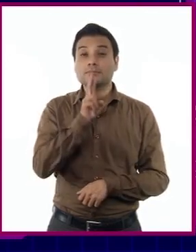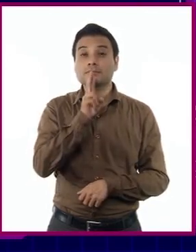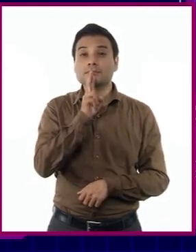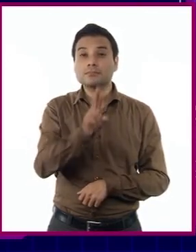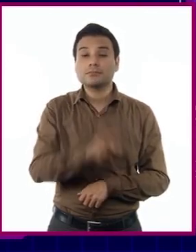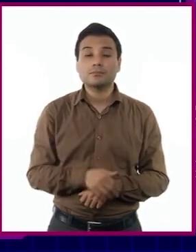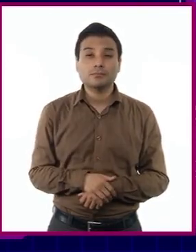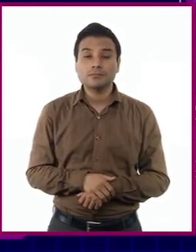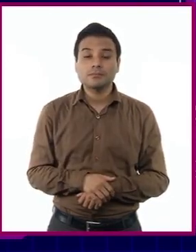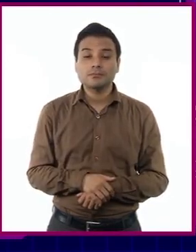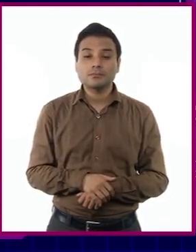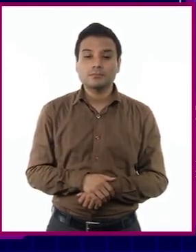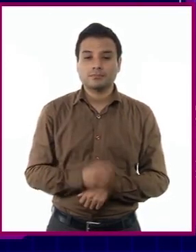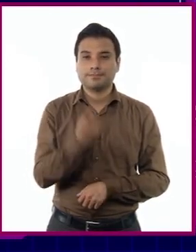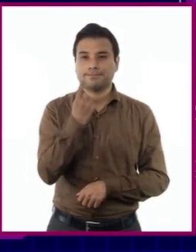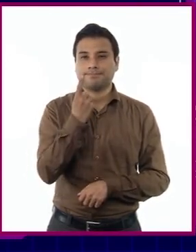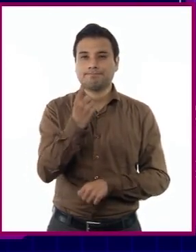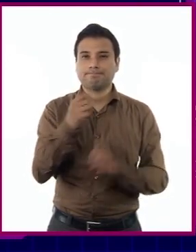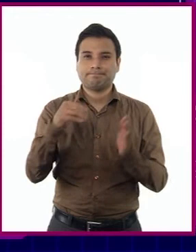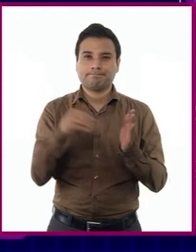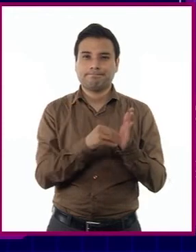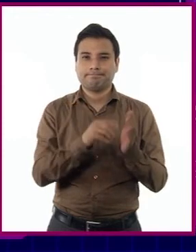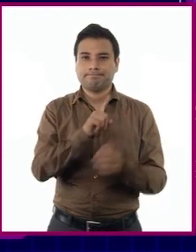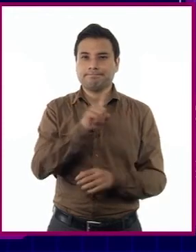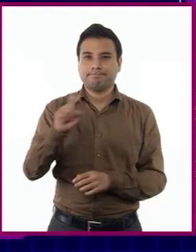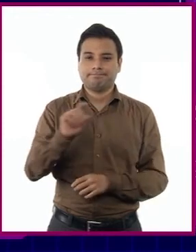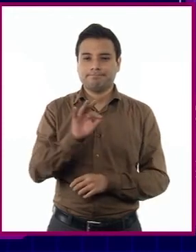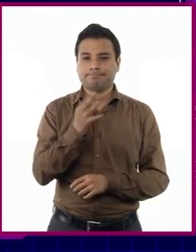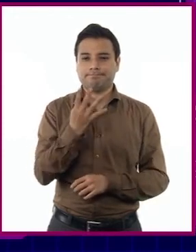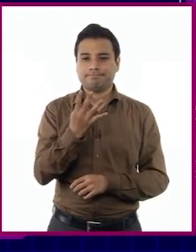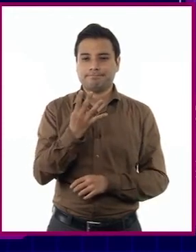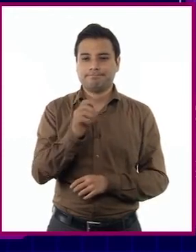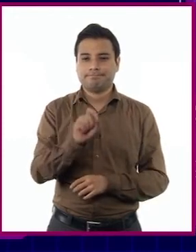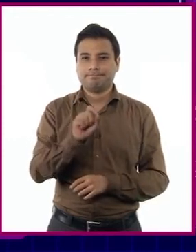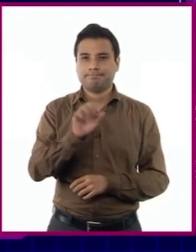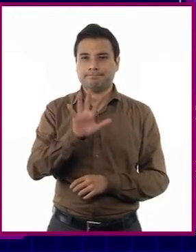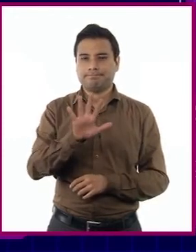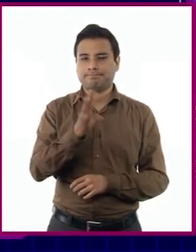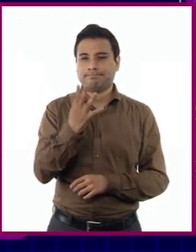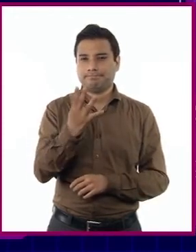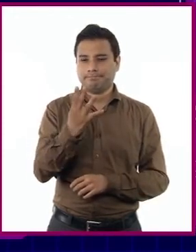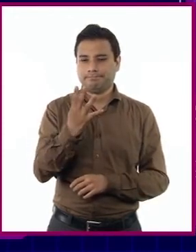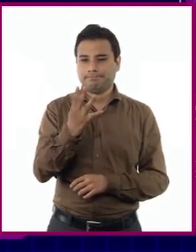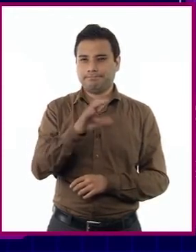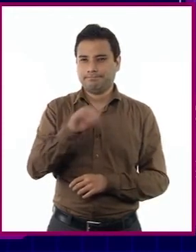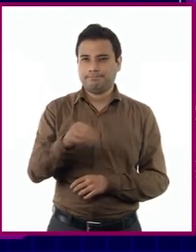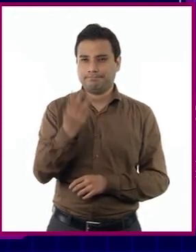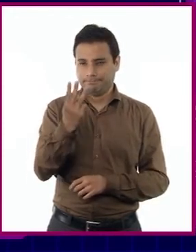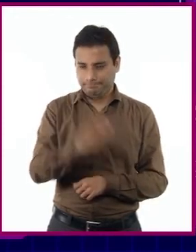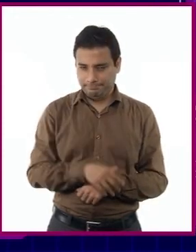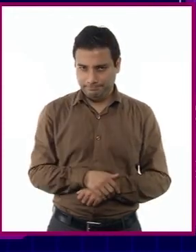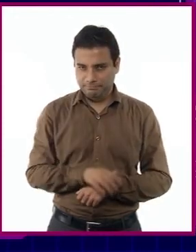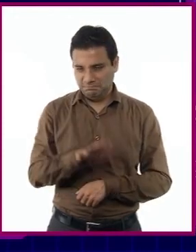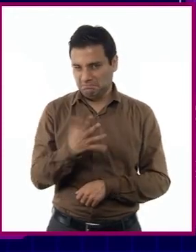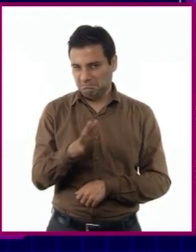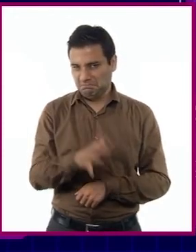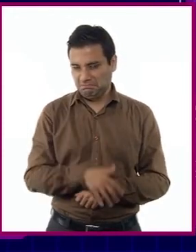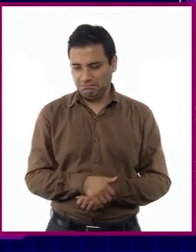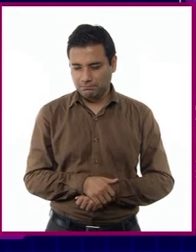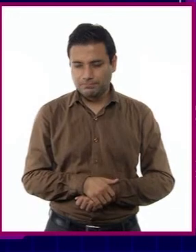obtiene mil 144 puntos 54 centímetros cúbicos aproximadamente